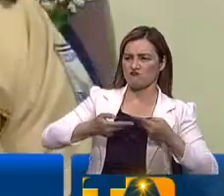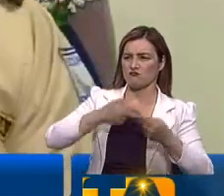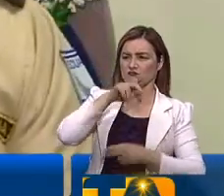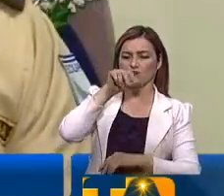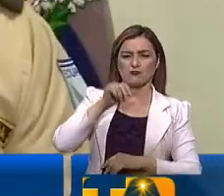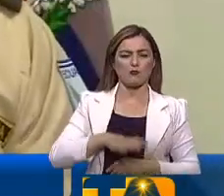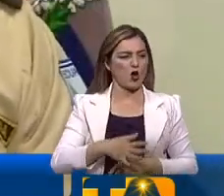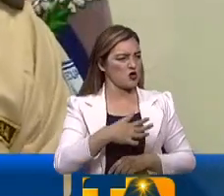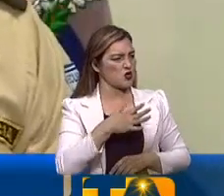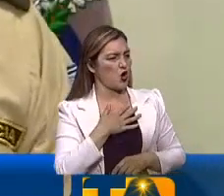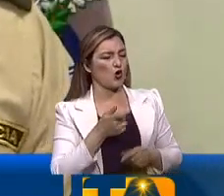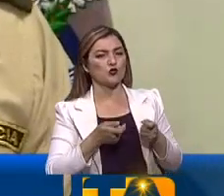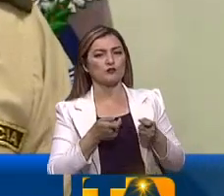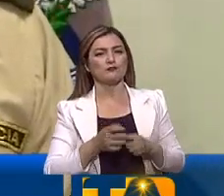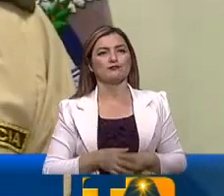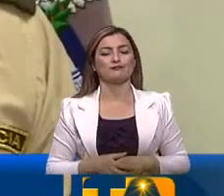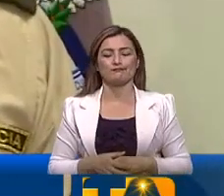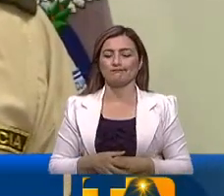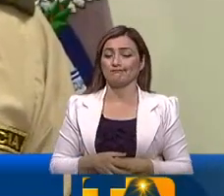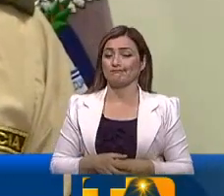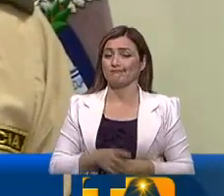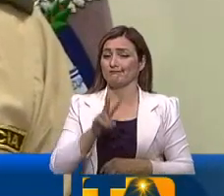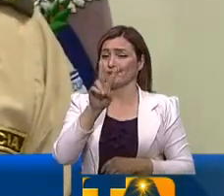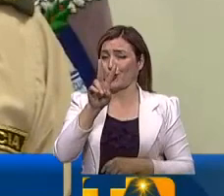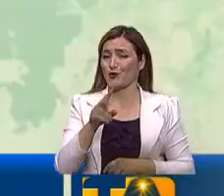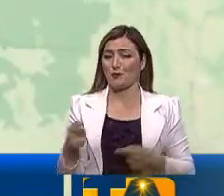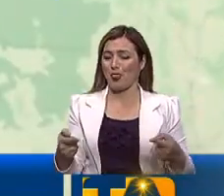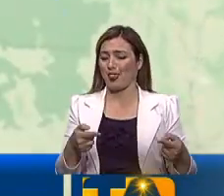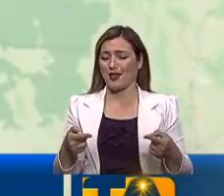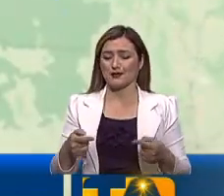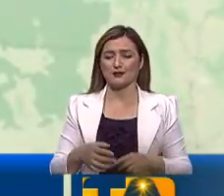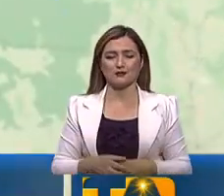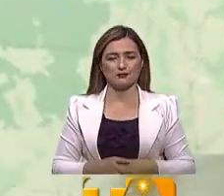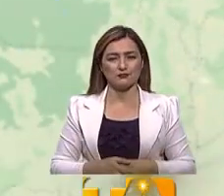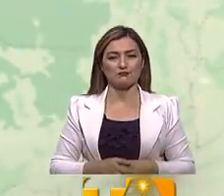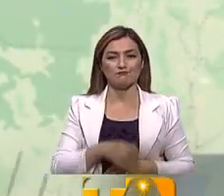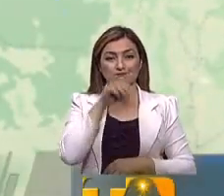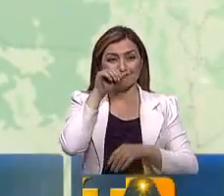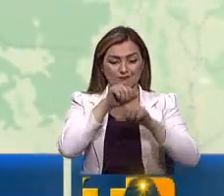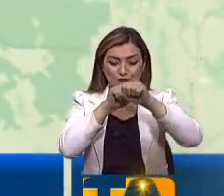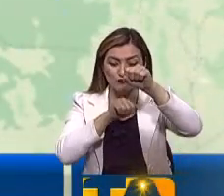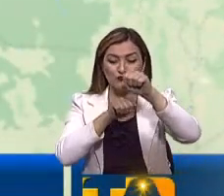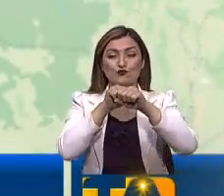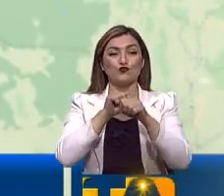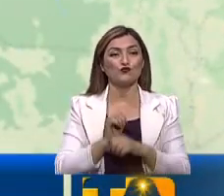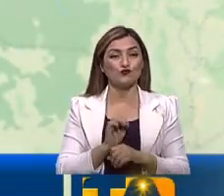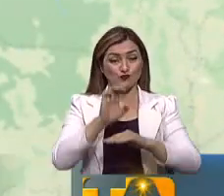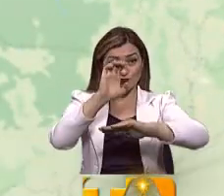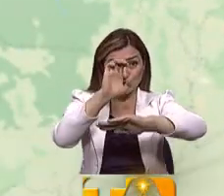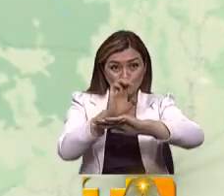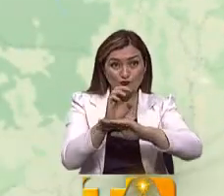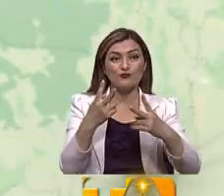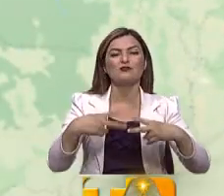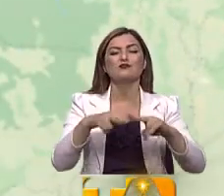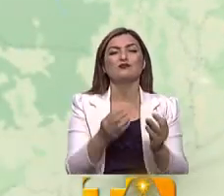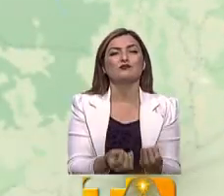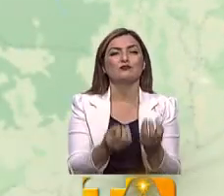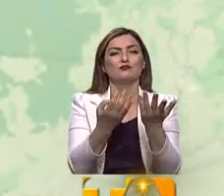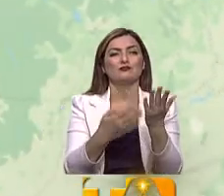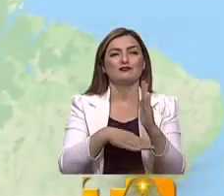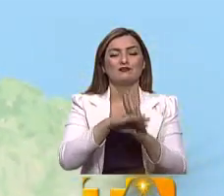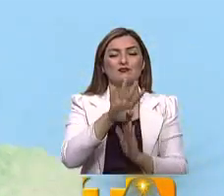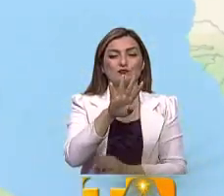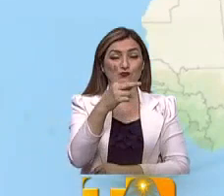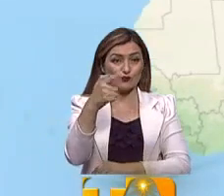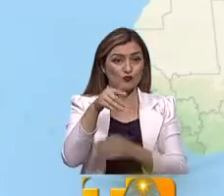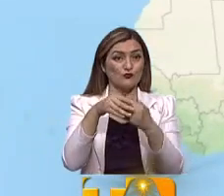fiscalización. Ahí están peleando dos organizaciones delincuenciales. La droga incautada en este operativo en Ecuador está valorada en más de 4 millones